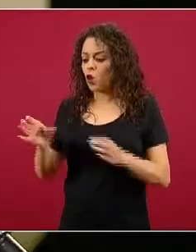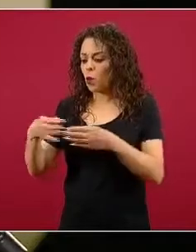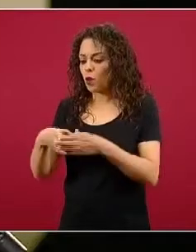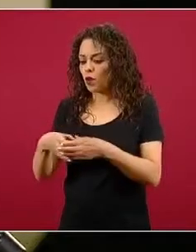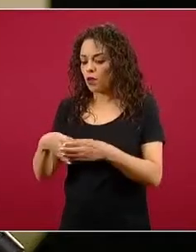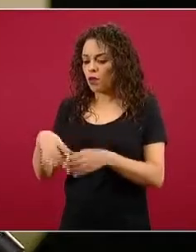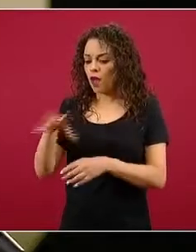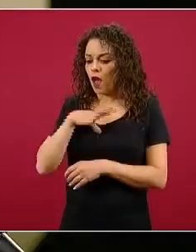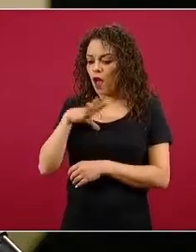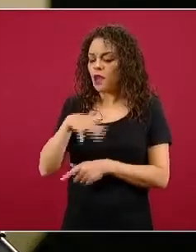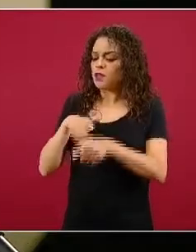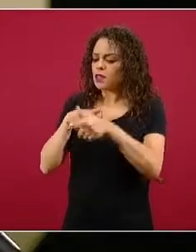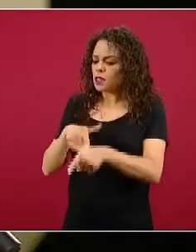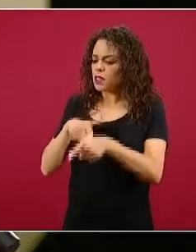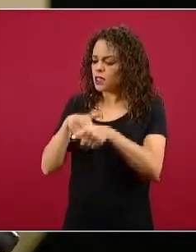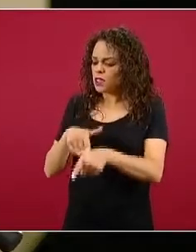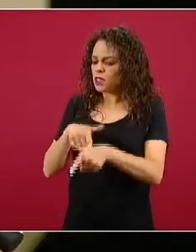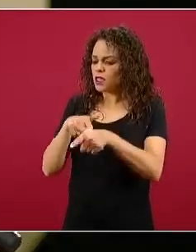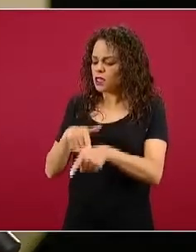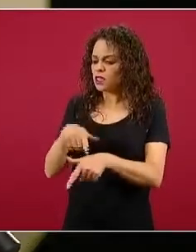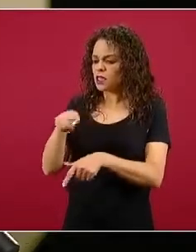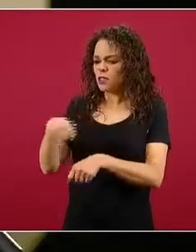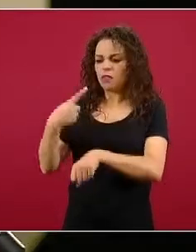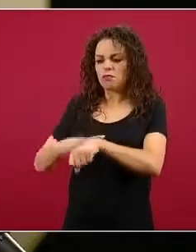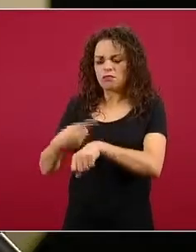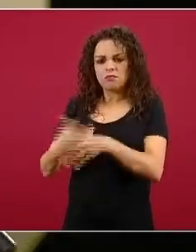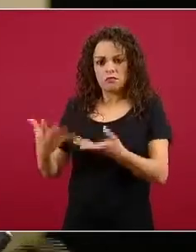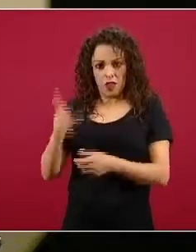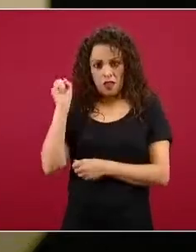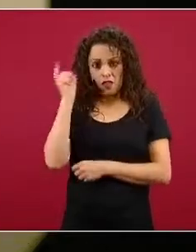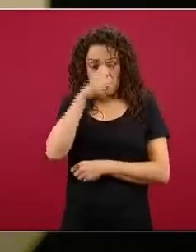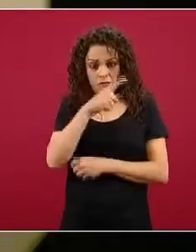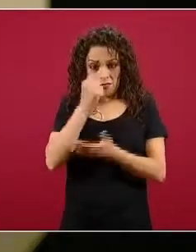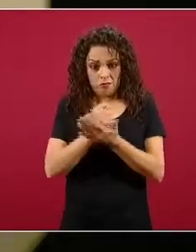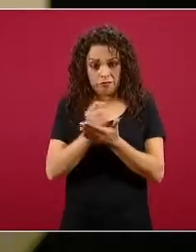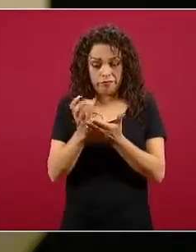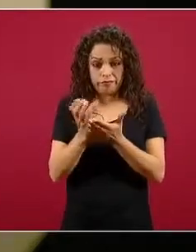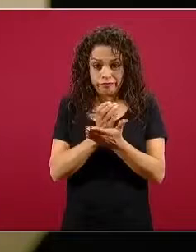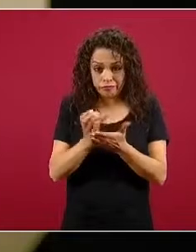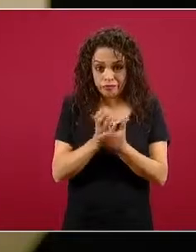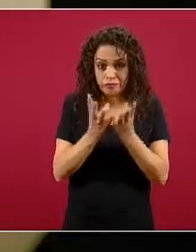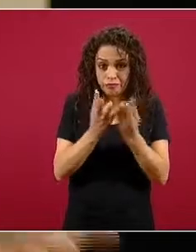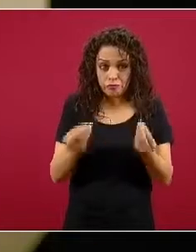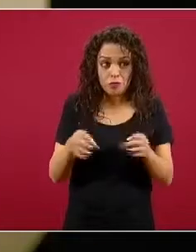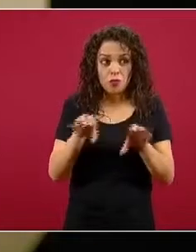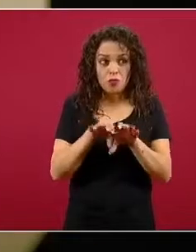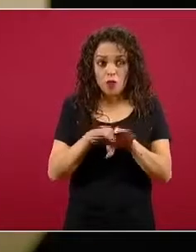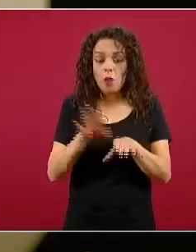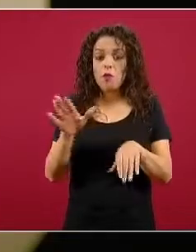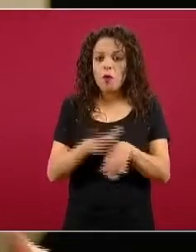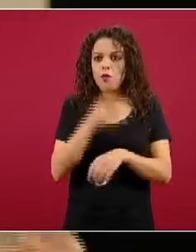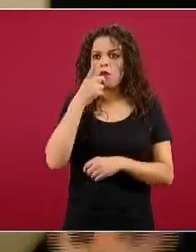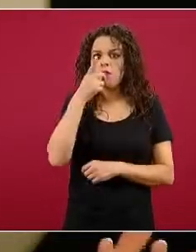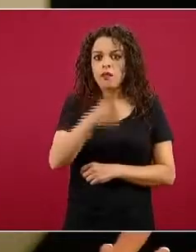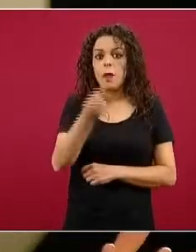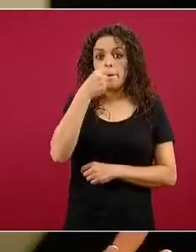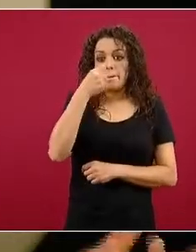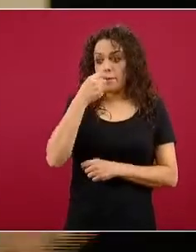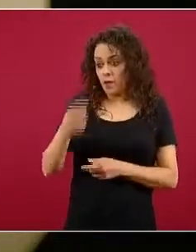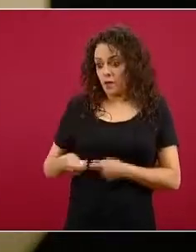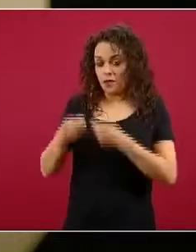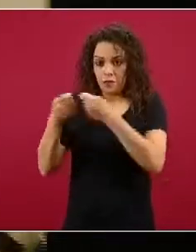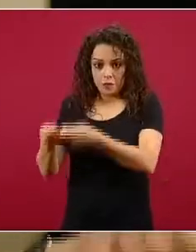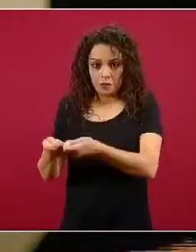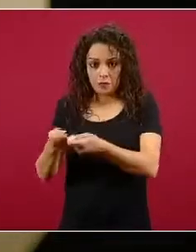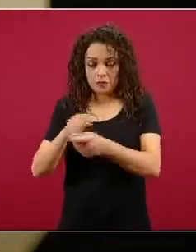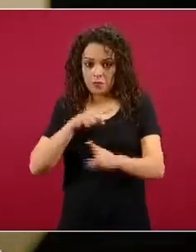mayor prevalencia, ¿no? ¿O por qué el tratamiento se dificulta al llegar? Mencionaban, por ejemplo, que iban a mandar el medicamento y se iba a entrenar a las personas